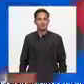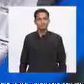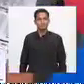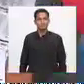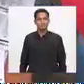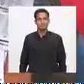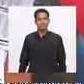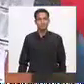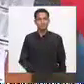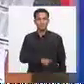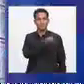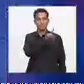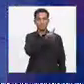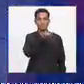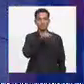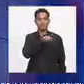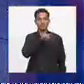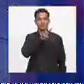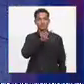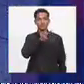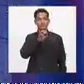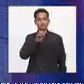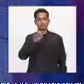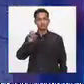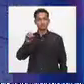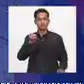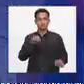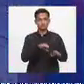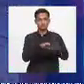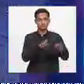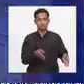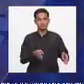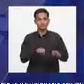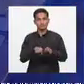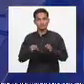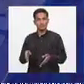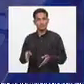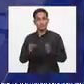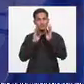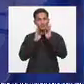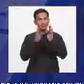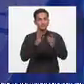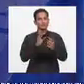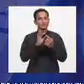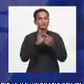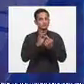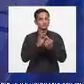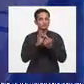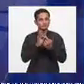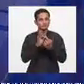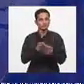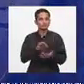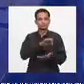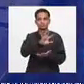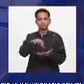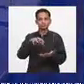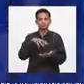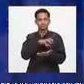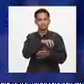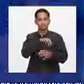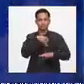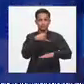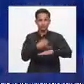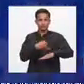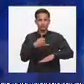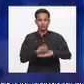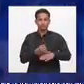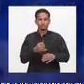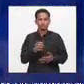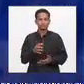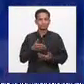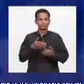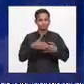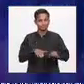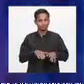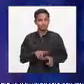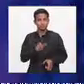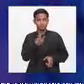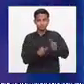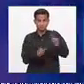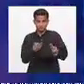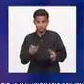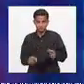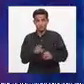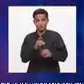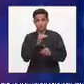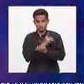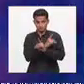votación 1600 mesas de atención preferente se instalarán en todos los recintos electorales a nivel nacional personas